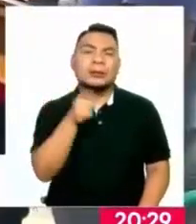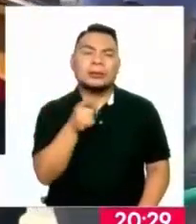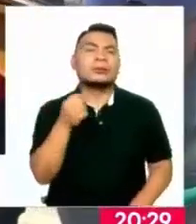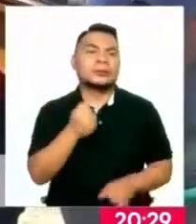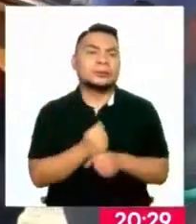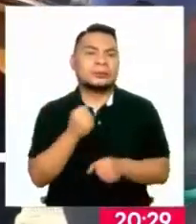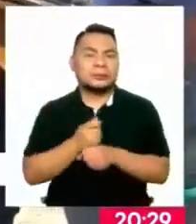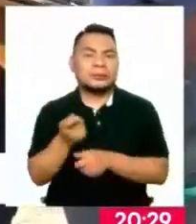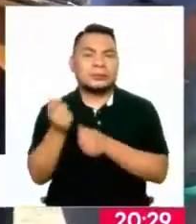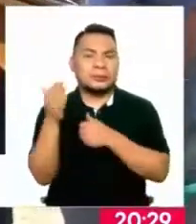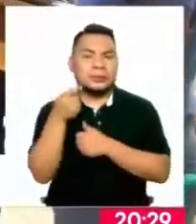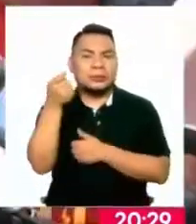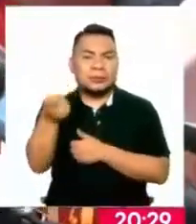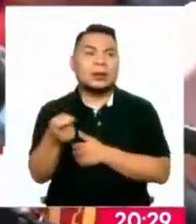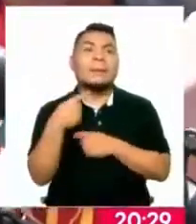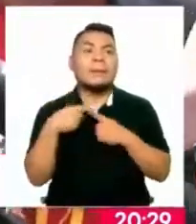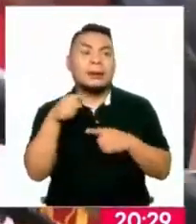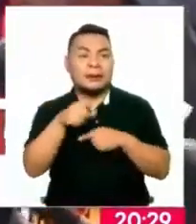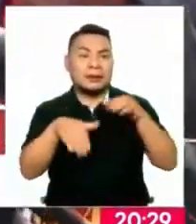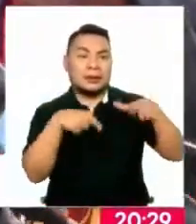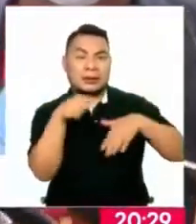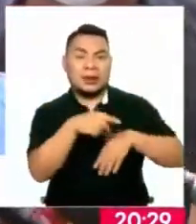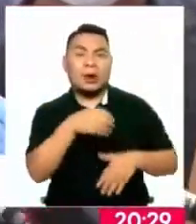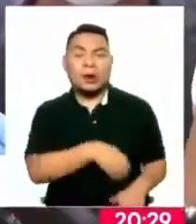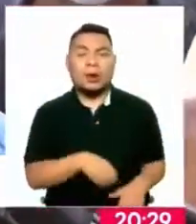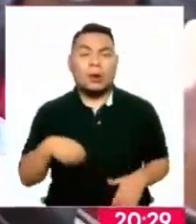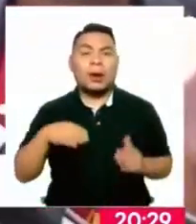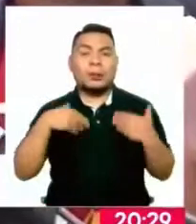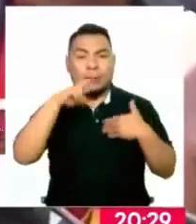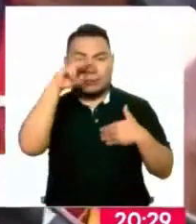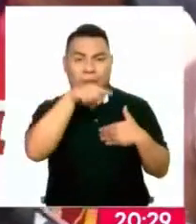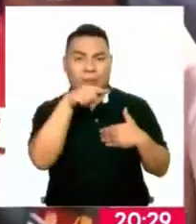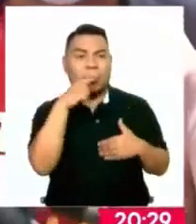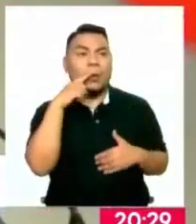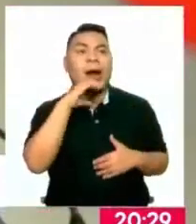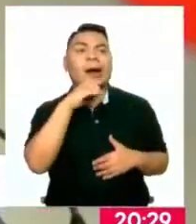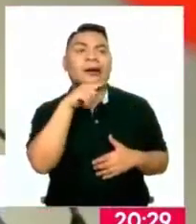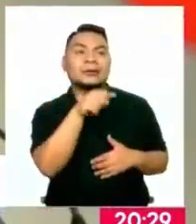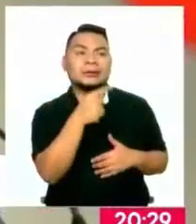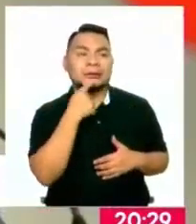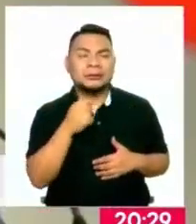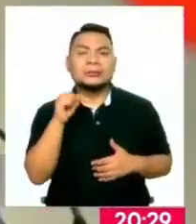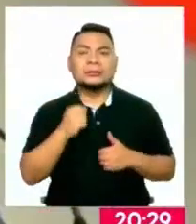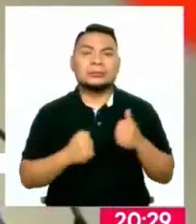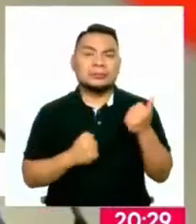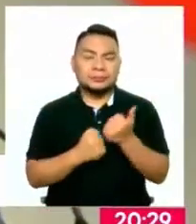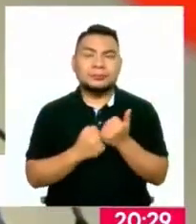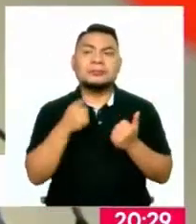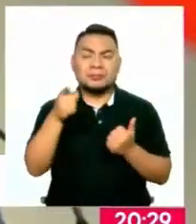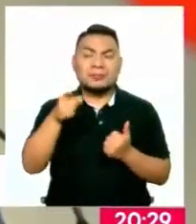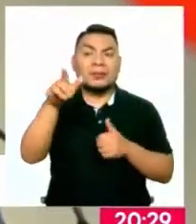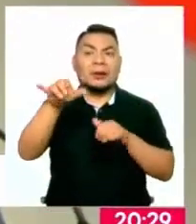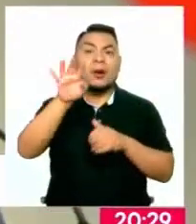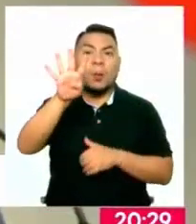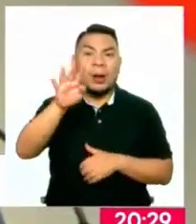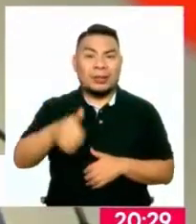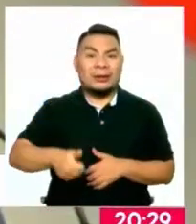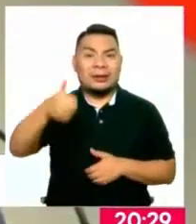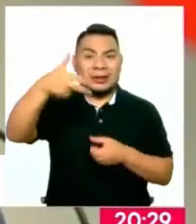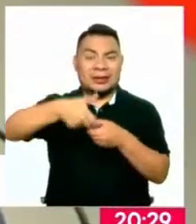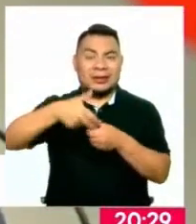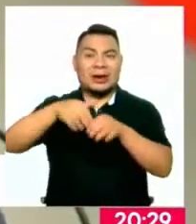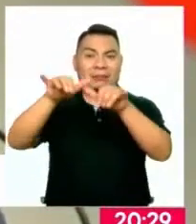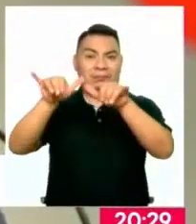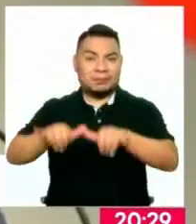trabajar. Desde la refinería La Pampilla, el congresista de Podemos Perú, Carlos Anderson, respaldó el impedimento de salida del país a